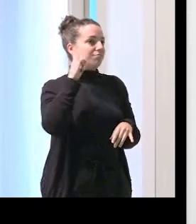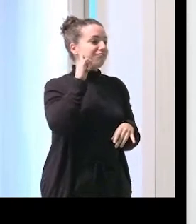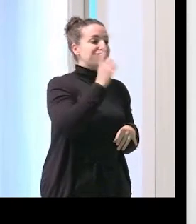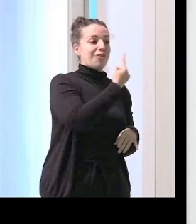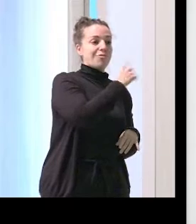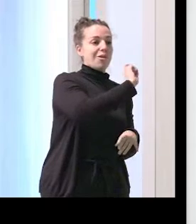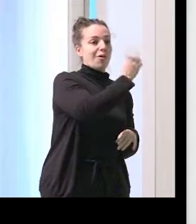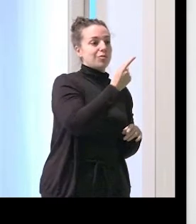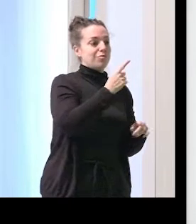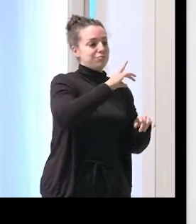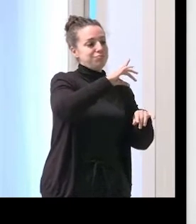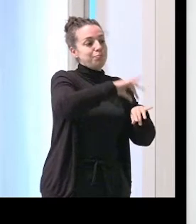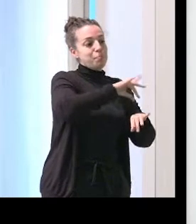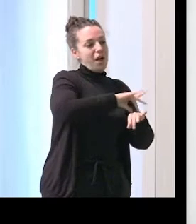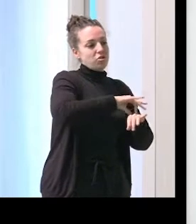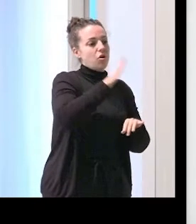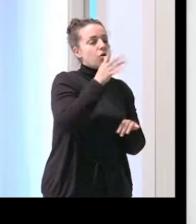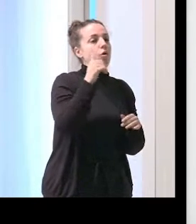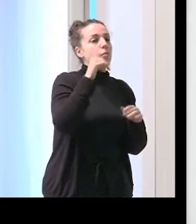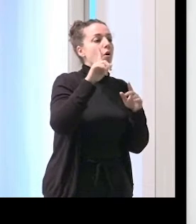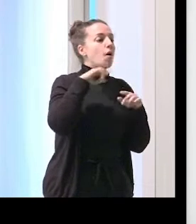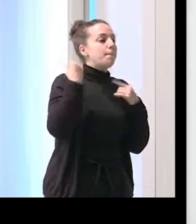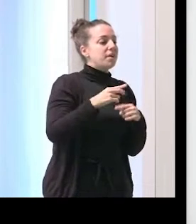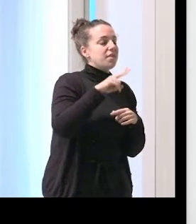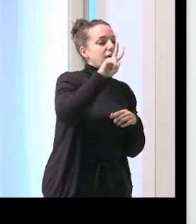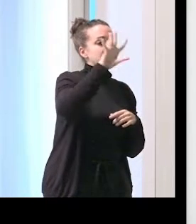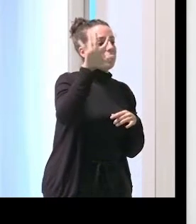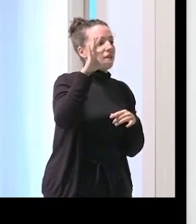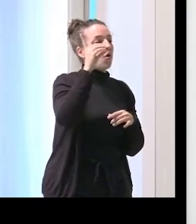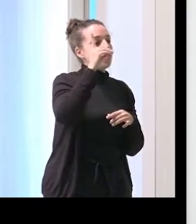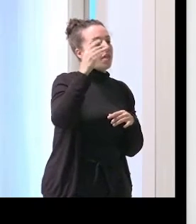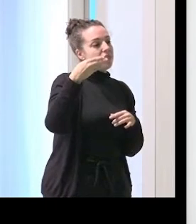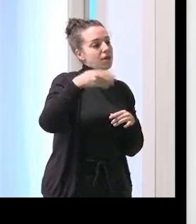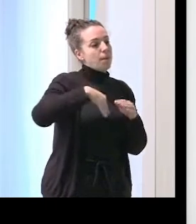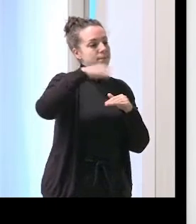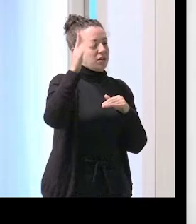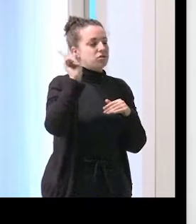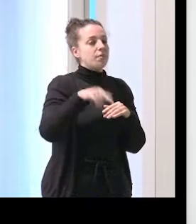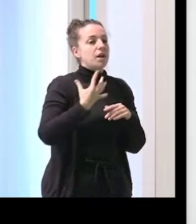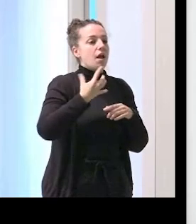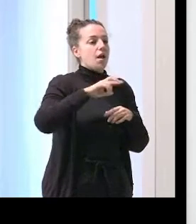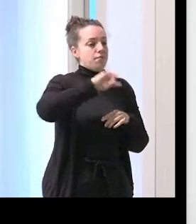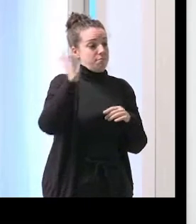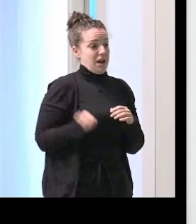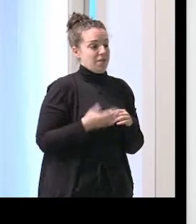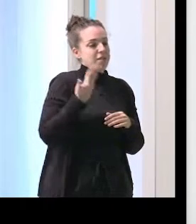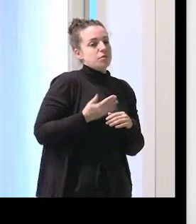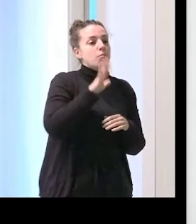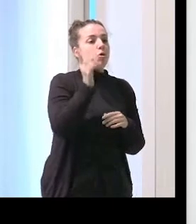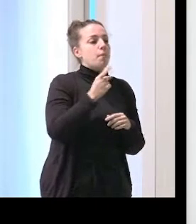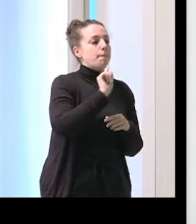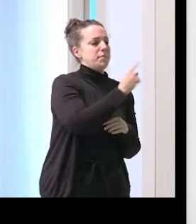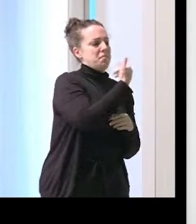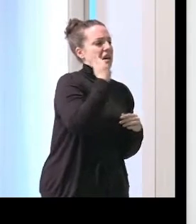con una pérdida mayor de 25 decibelios en todas las frecuencias. Y también nos podemos encontrar con una variabilidad importante de sorderas, desde la primera, que es un caso banal,